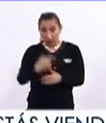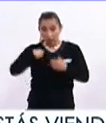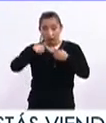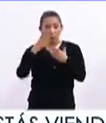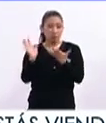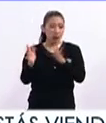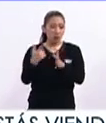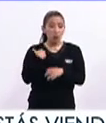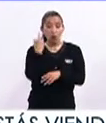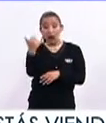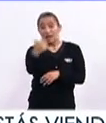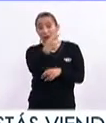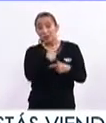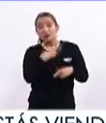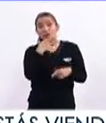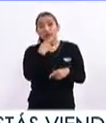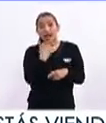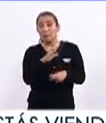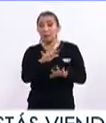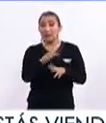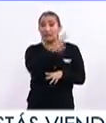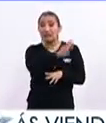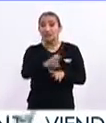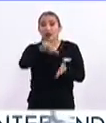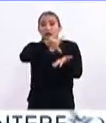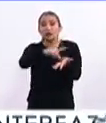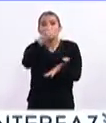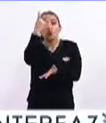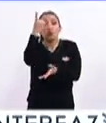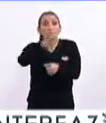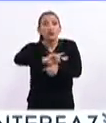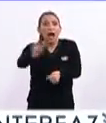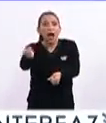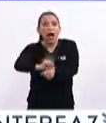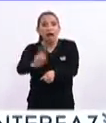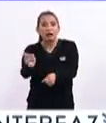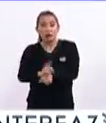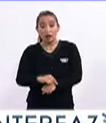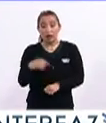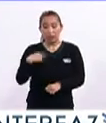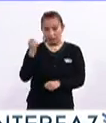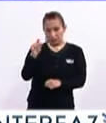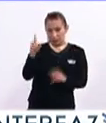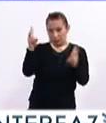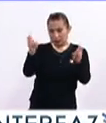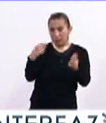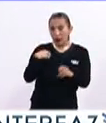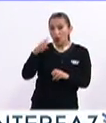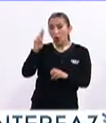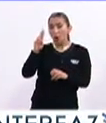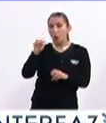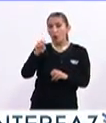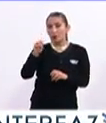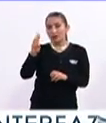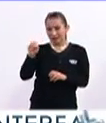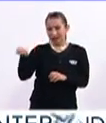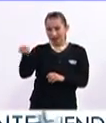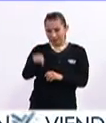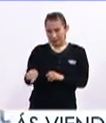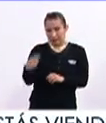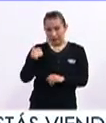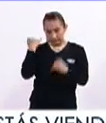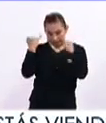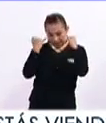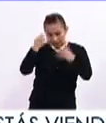se estima que cada habitante utiliza cerca de 300 litros por día. En este contexto, la Universidad Nacional Autónoma de